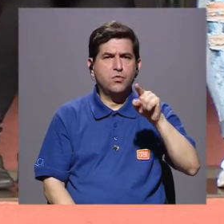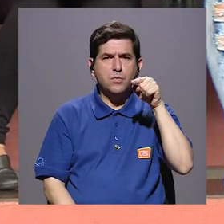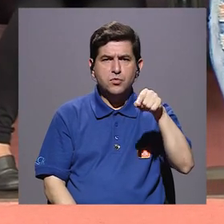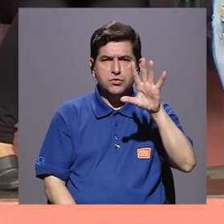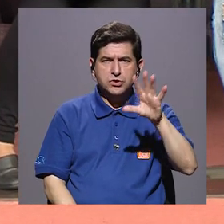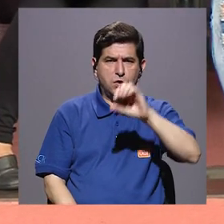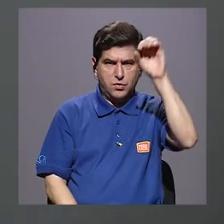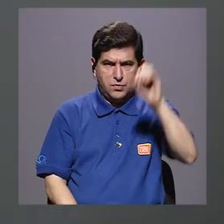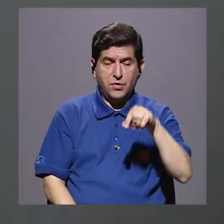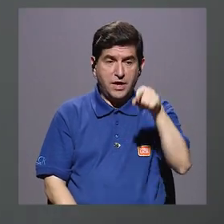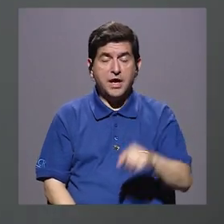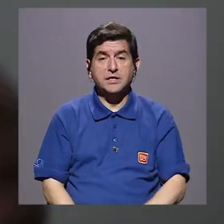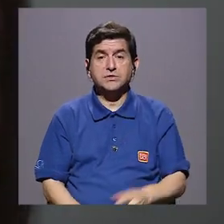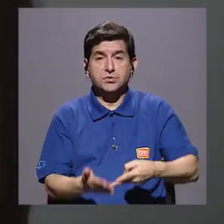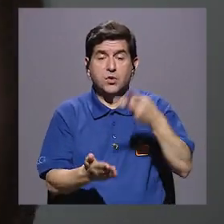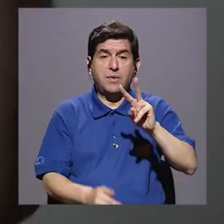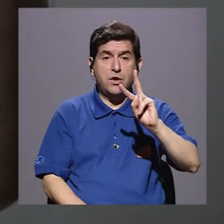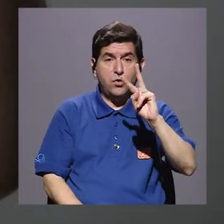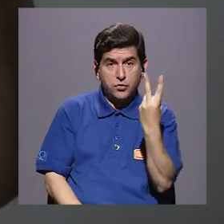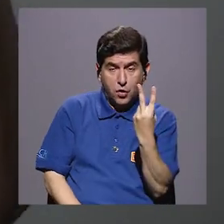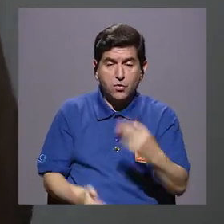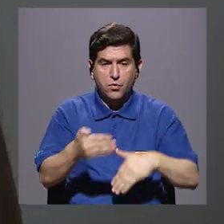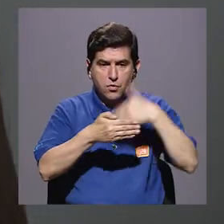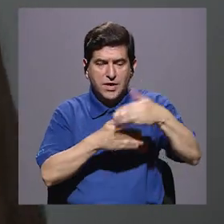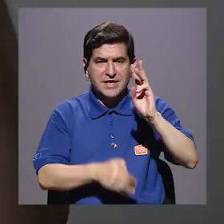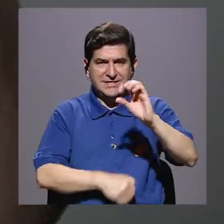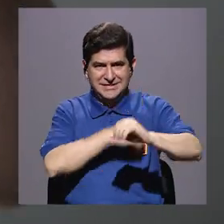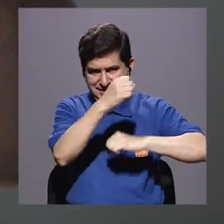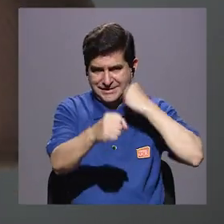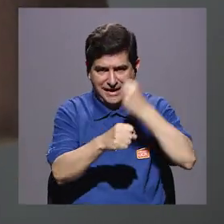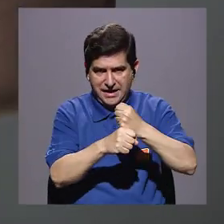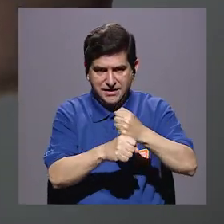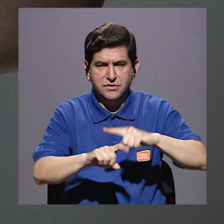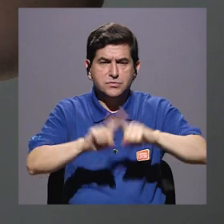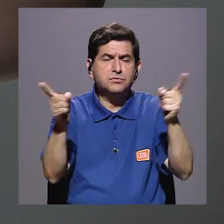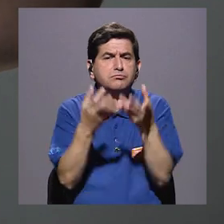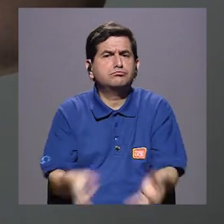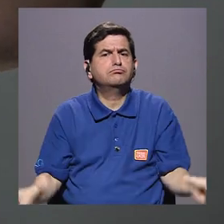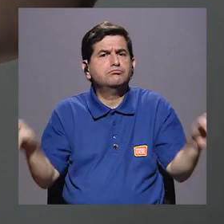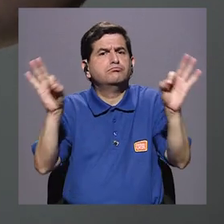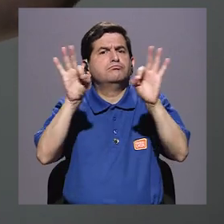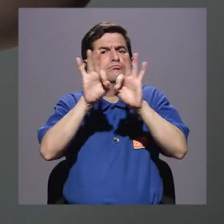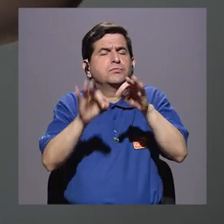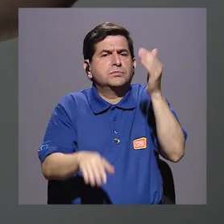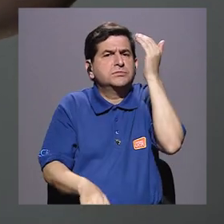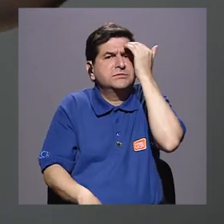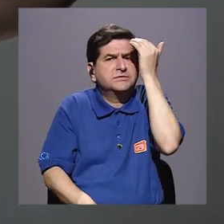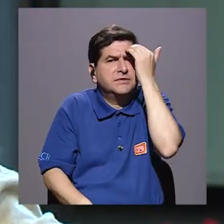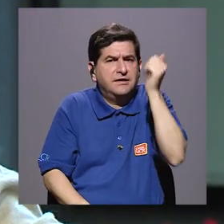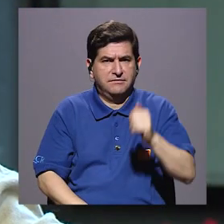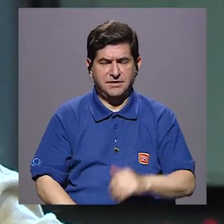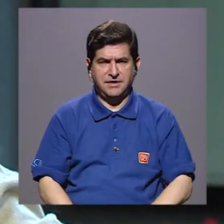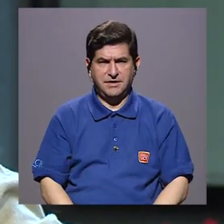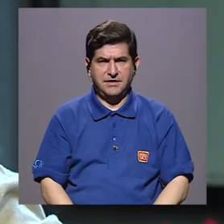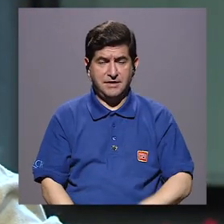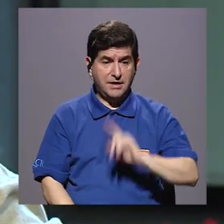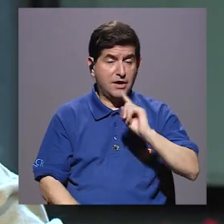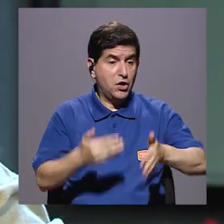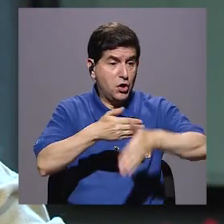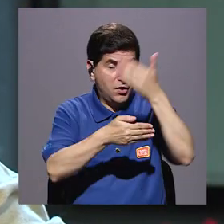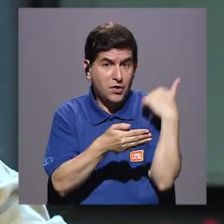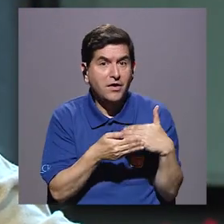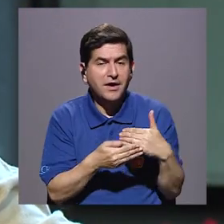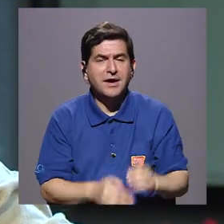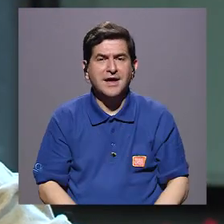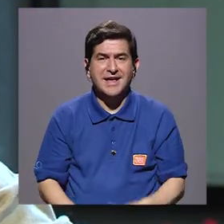1.5%. Estos valores se van a duplicar después de los 60 años. Pero algo muy importante que se tiene que tener en consideración es lo que indiqué